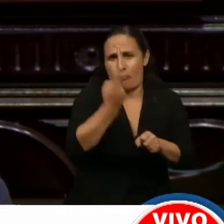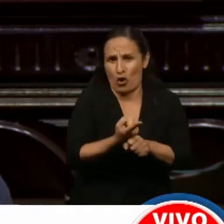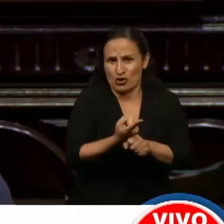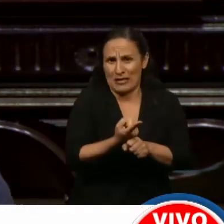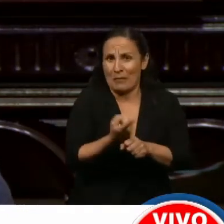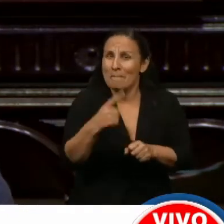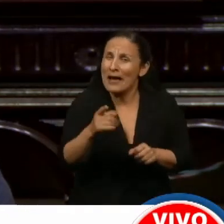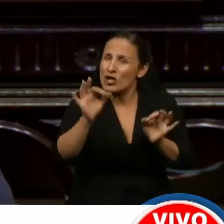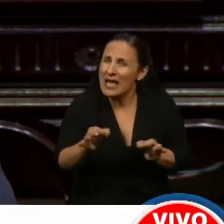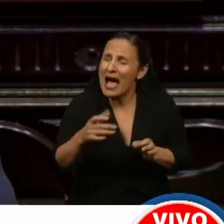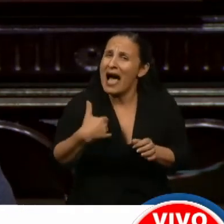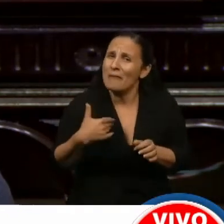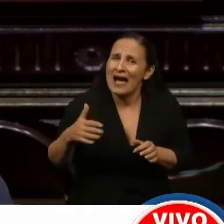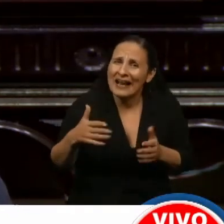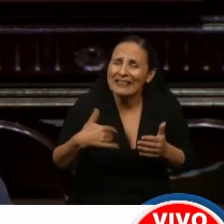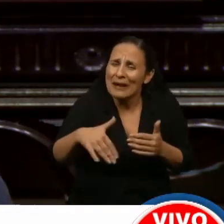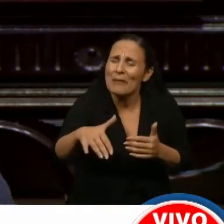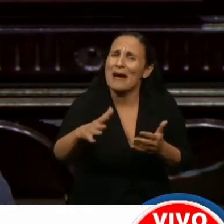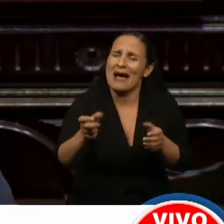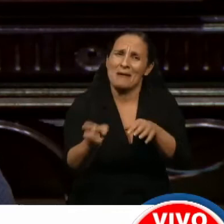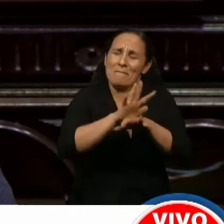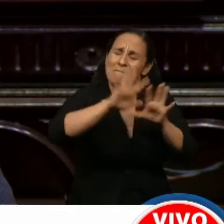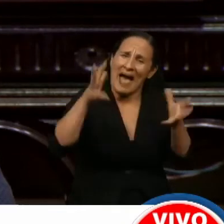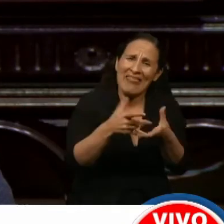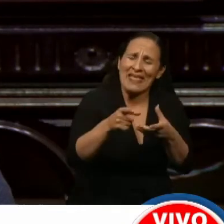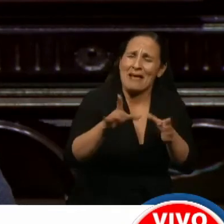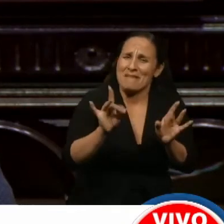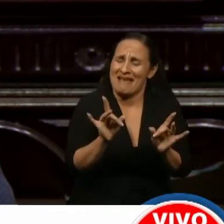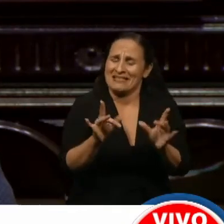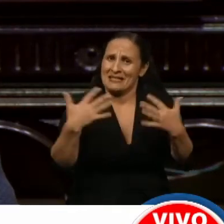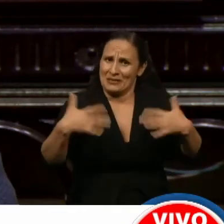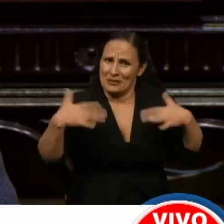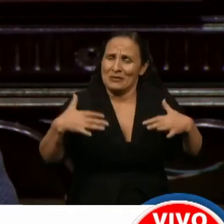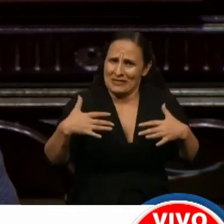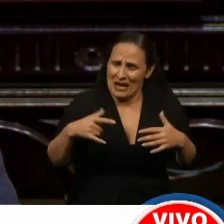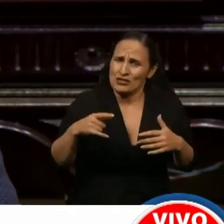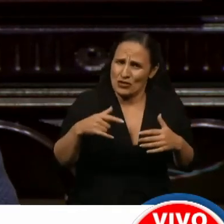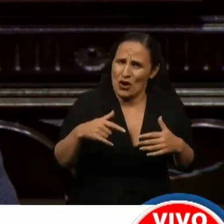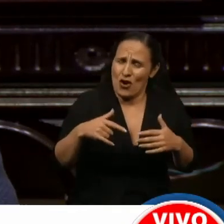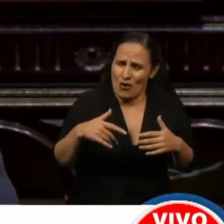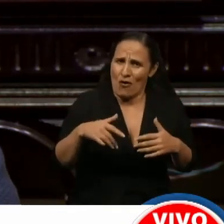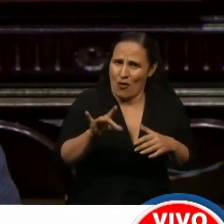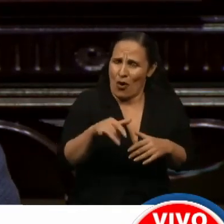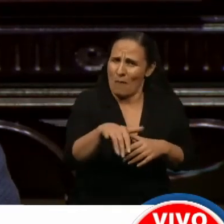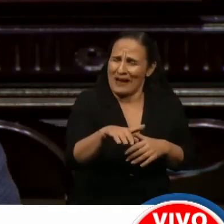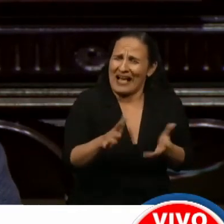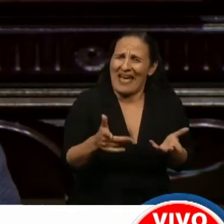tiene la Argentina y el pueblo argentino por delante de una pandemia son bastante complejos como para venir a hacer